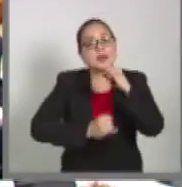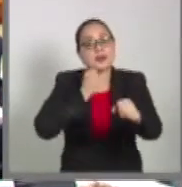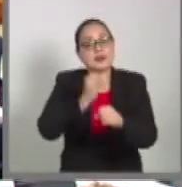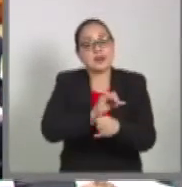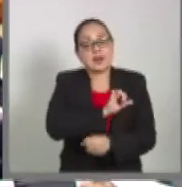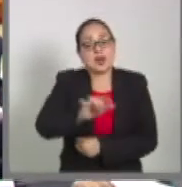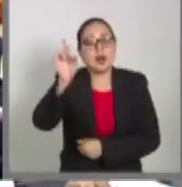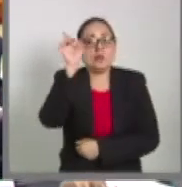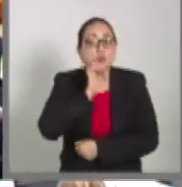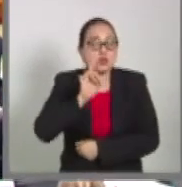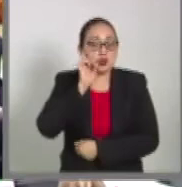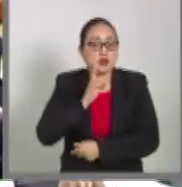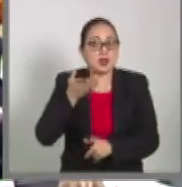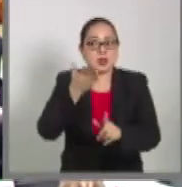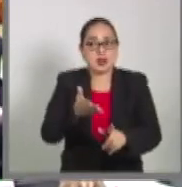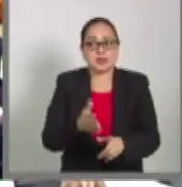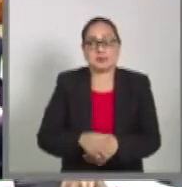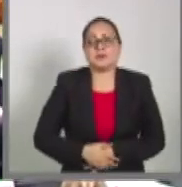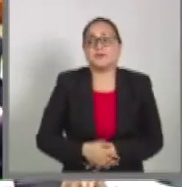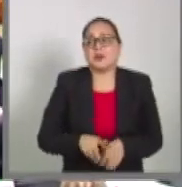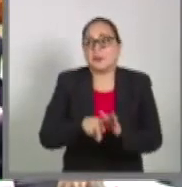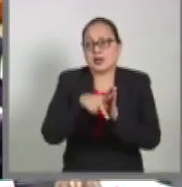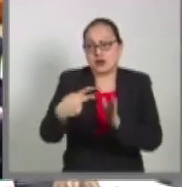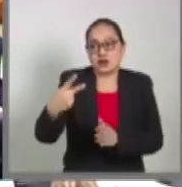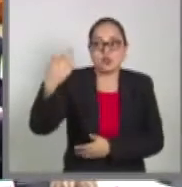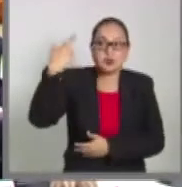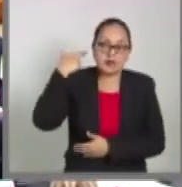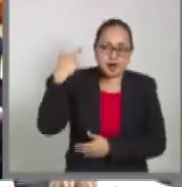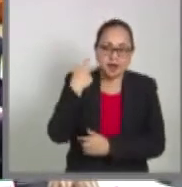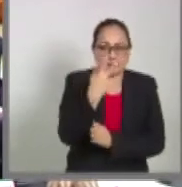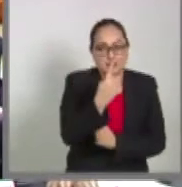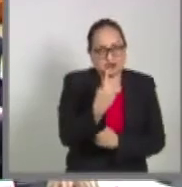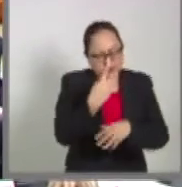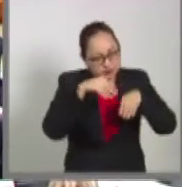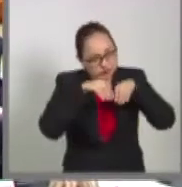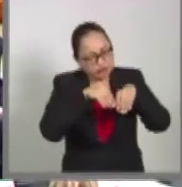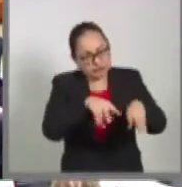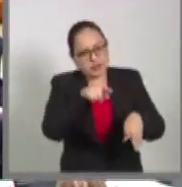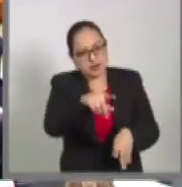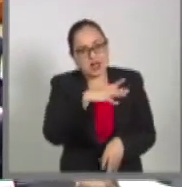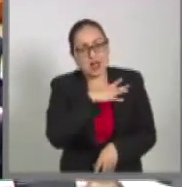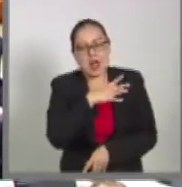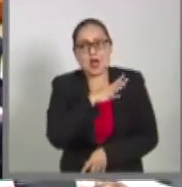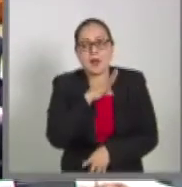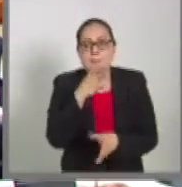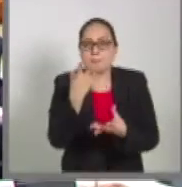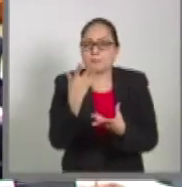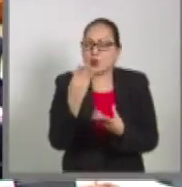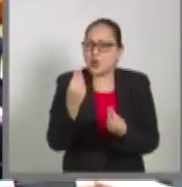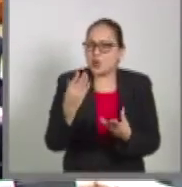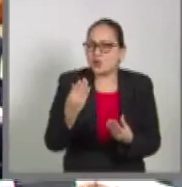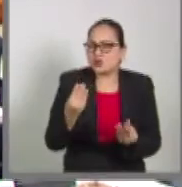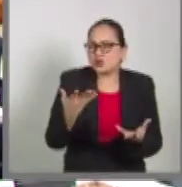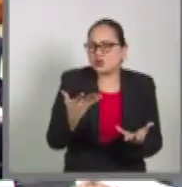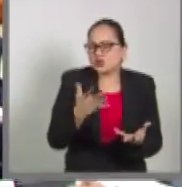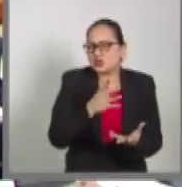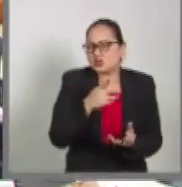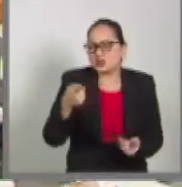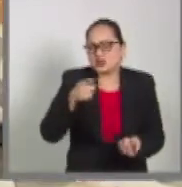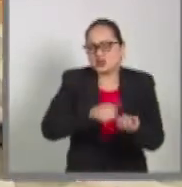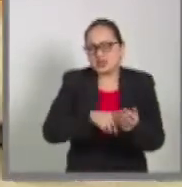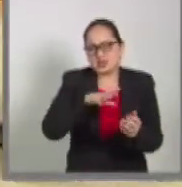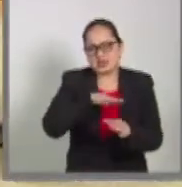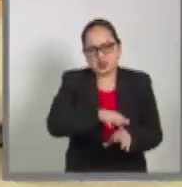Mujeres, los medios de comunicación hayan ofrecido extensos espacios a los temas